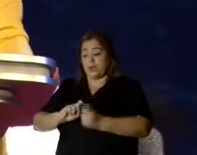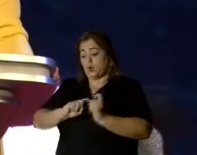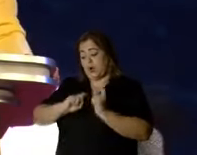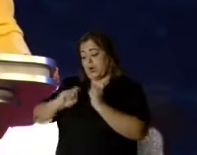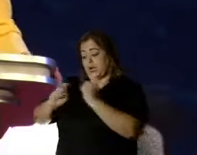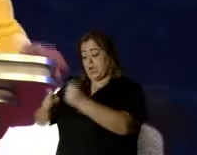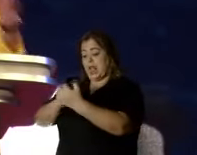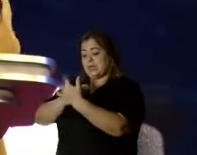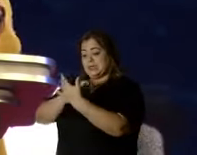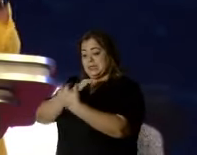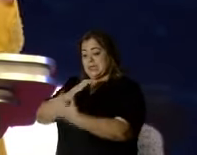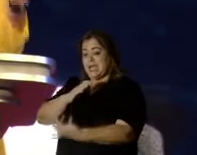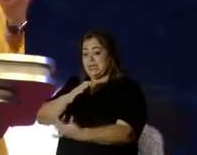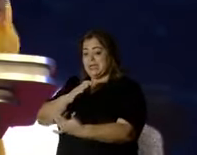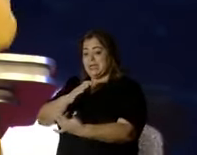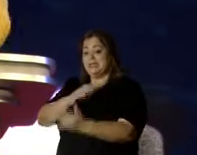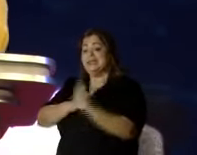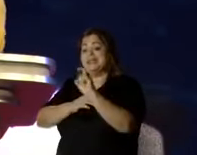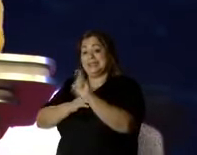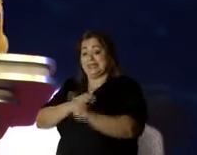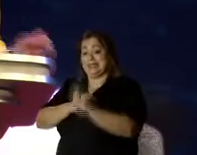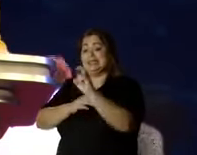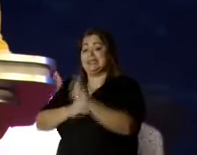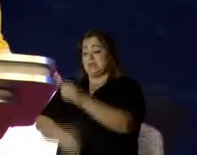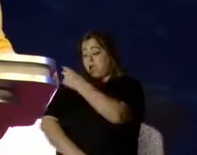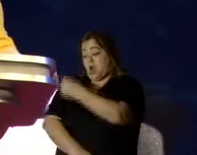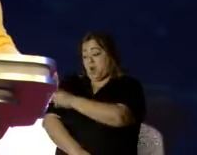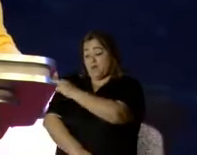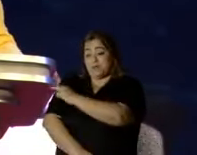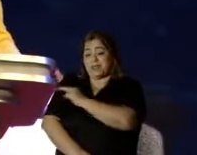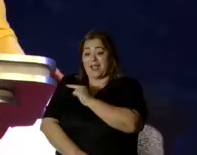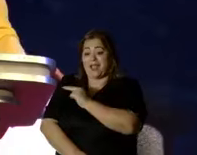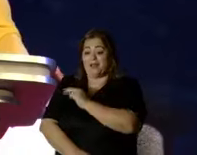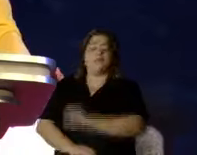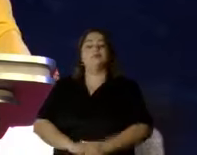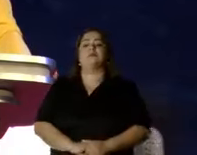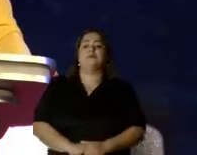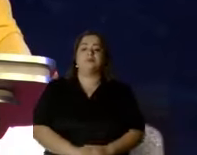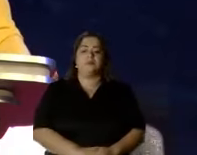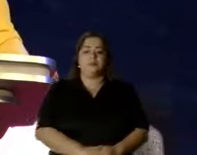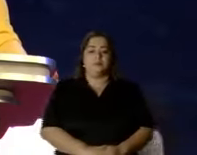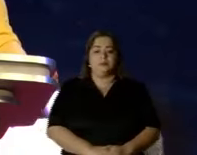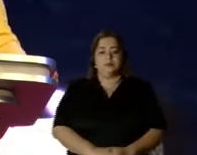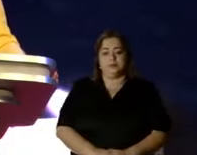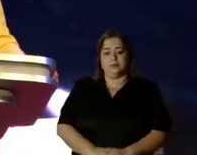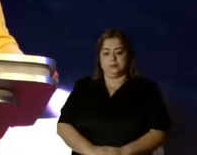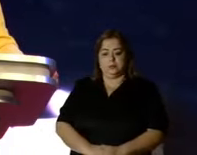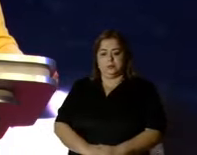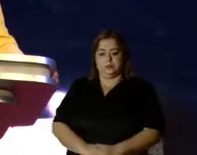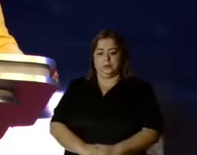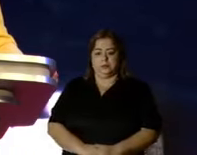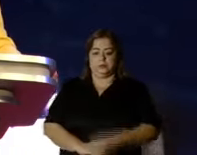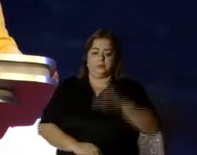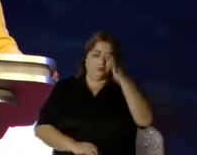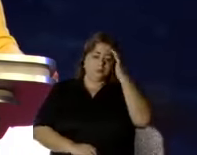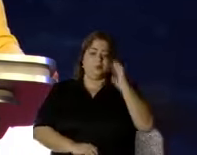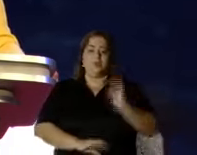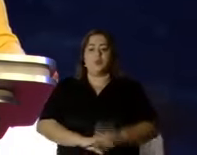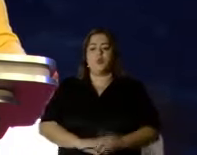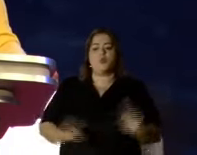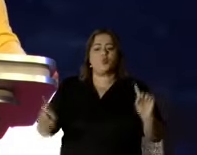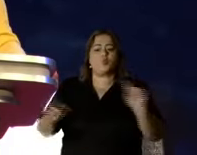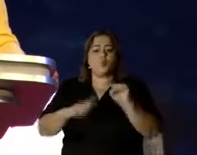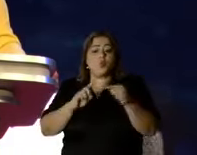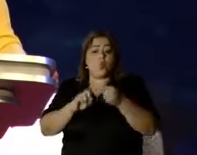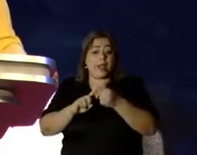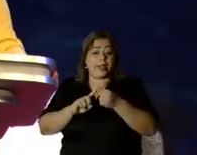donación que ellos se quedaron cortitos, pero esta vez vienen preparados para poder cubrir todos los donantes, así que va a ser